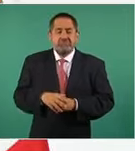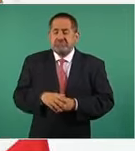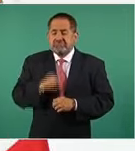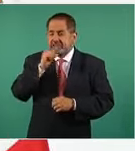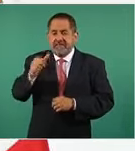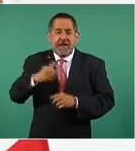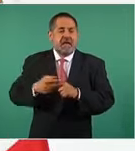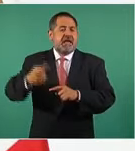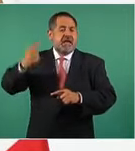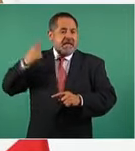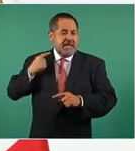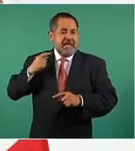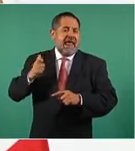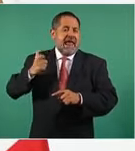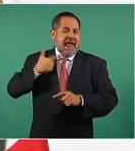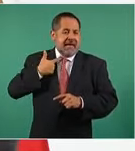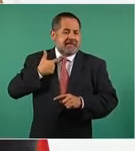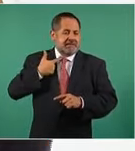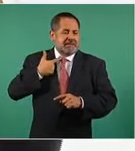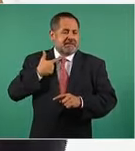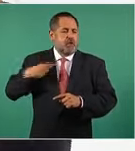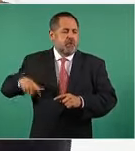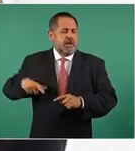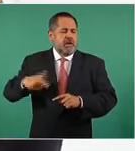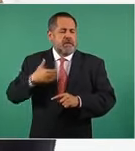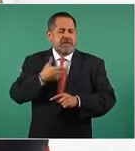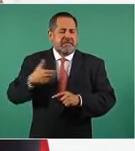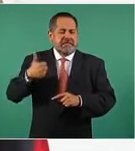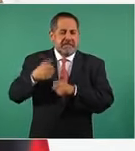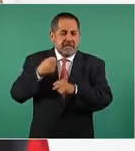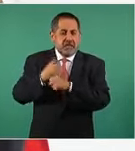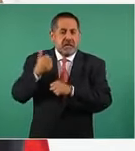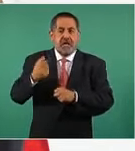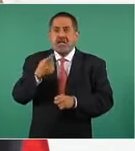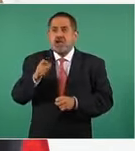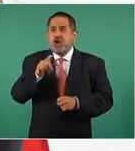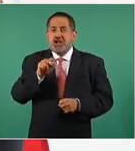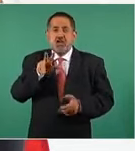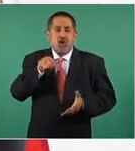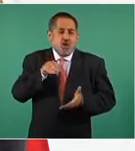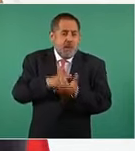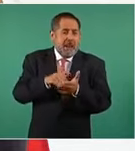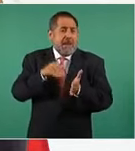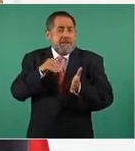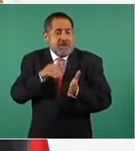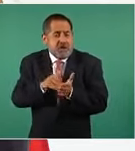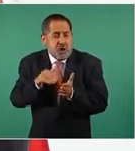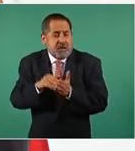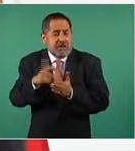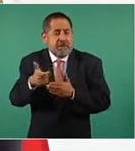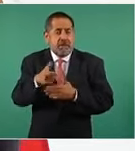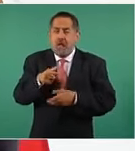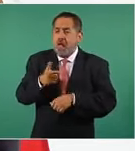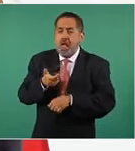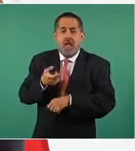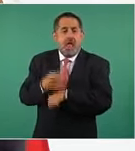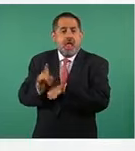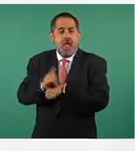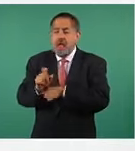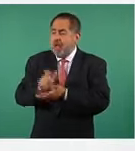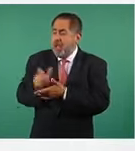anteriores 189 mil 18 millones de pesos. Ahora, por el